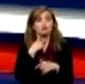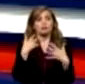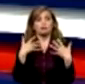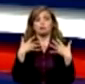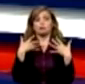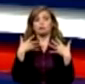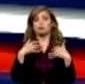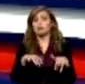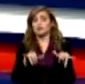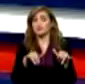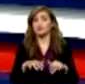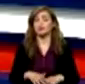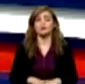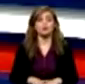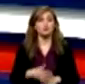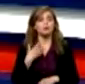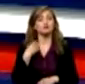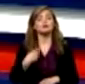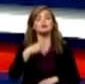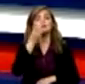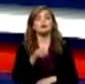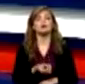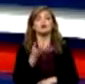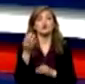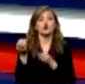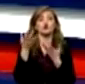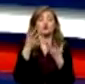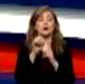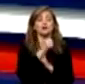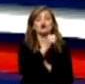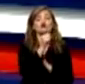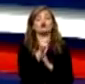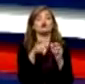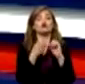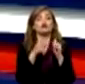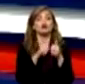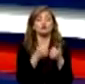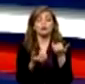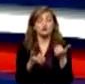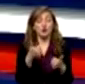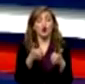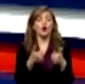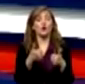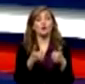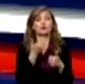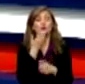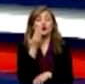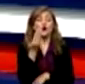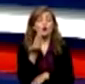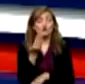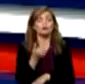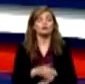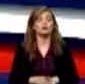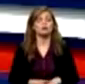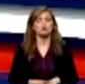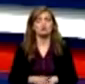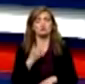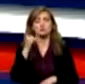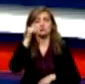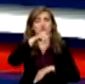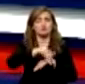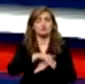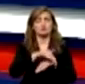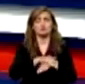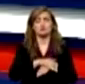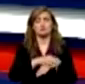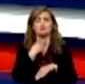susto. Así es. Fer, muy buenos días. Cuéntanos, ¿cómo está la situación por allá luego de este tremendo susto de la tarde de ayer en donde